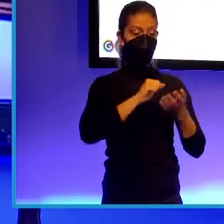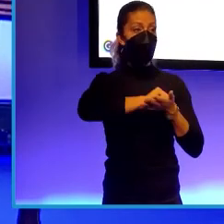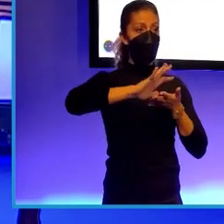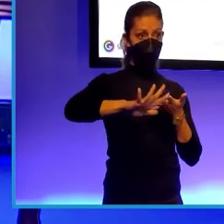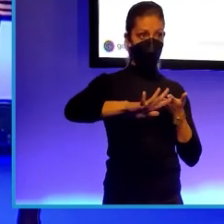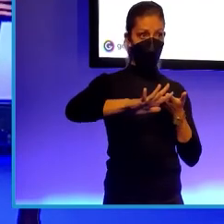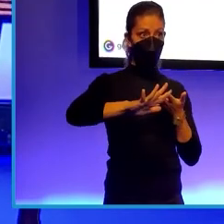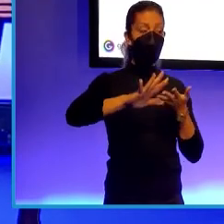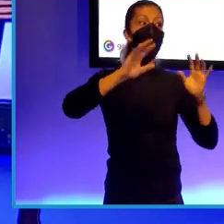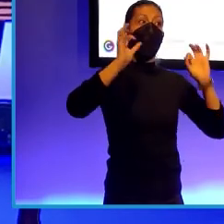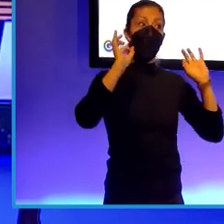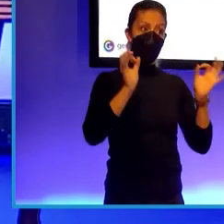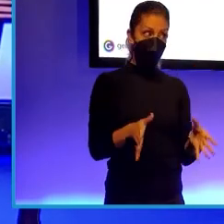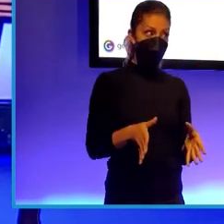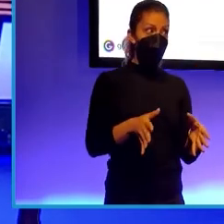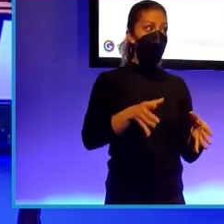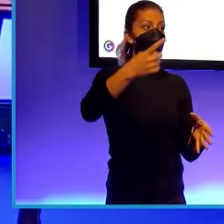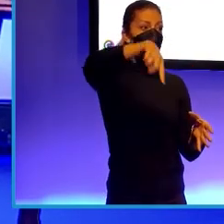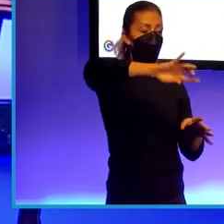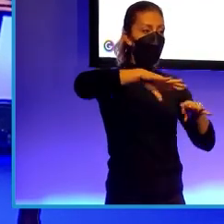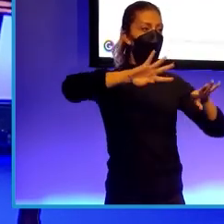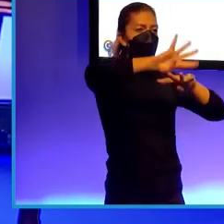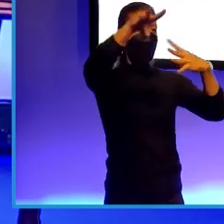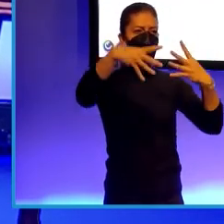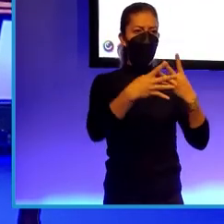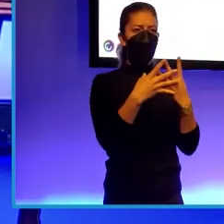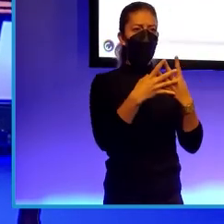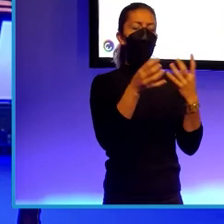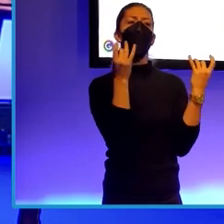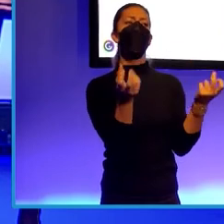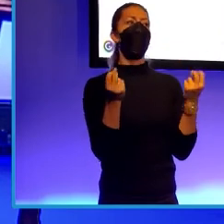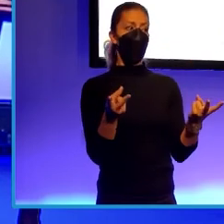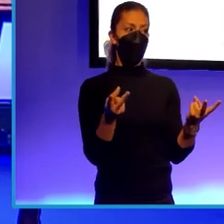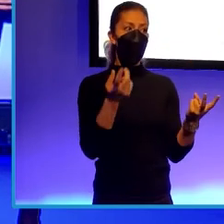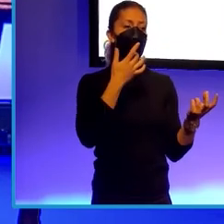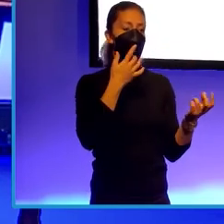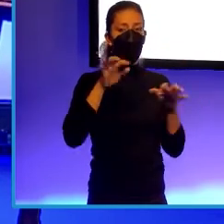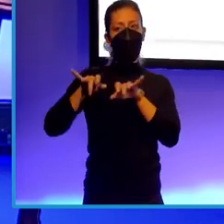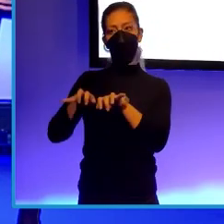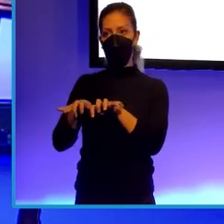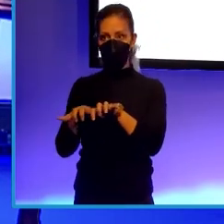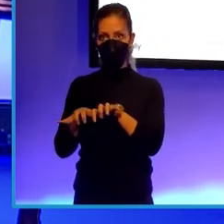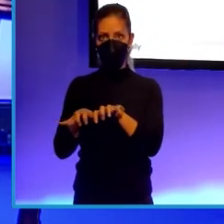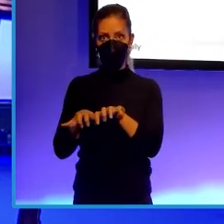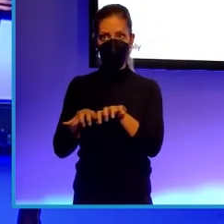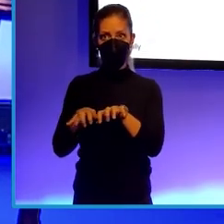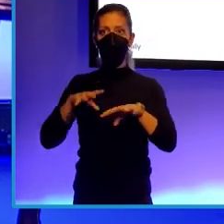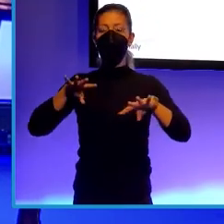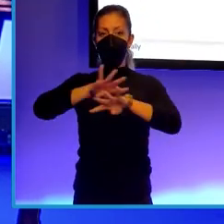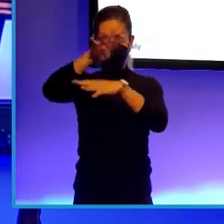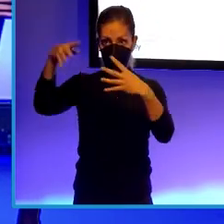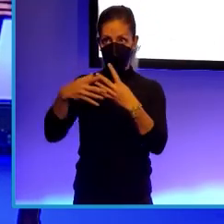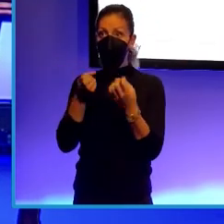por supuesto entender a que estamos conectados y para eso necesita formación porque si tú tienes un ordenador tienes una buena conexión